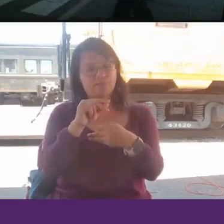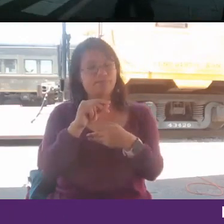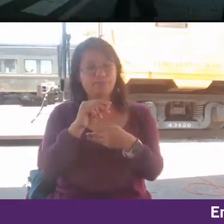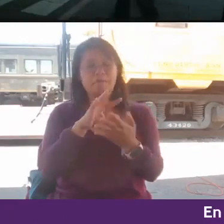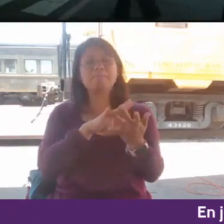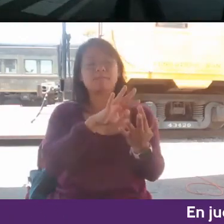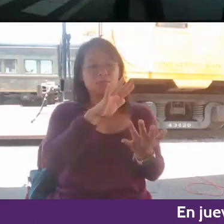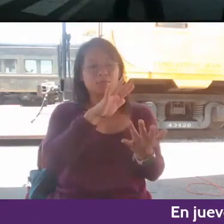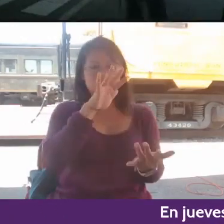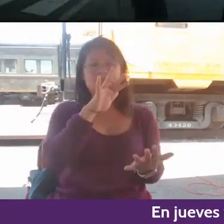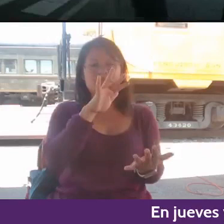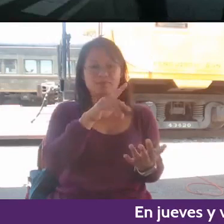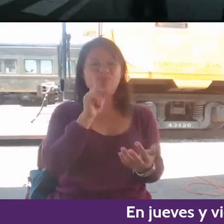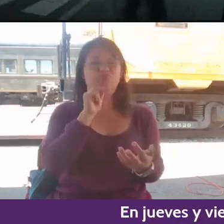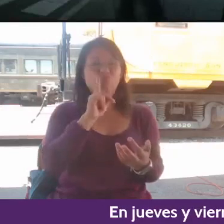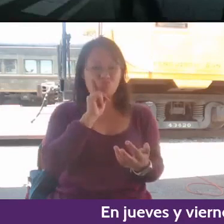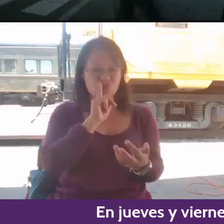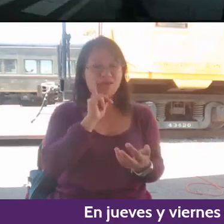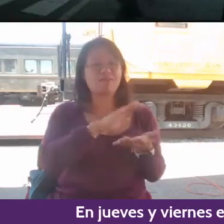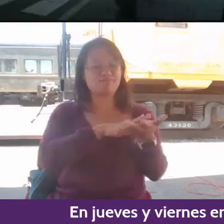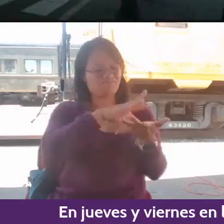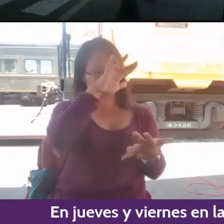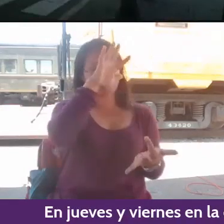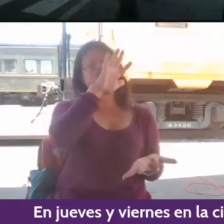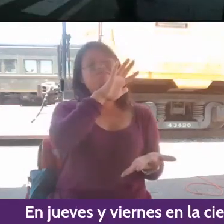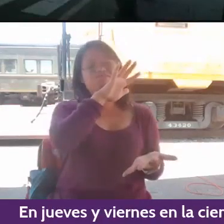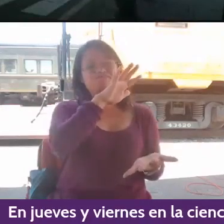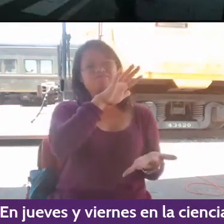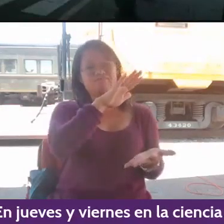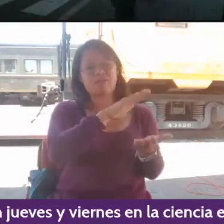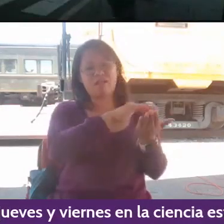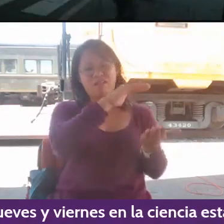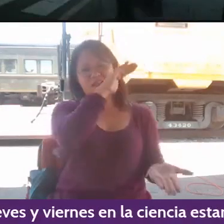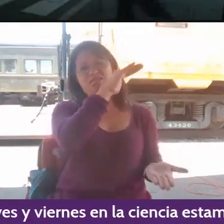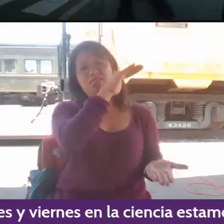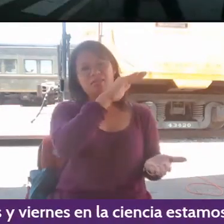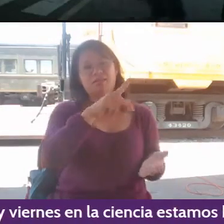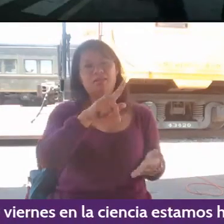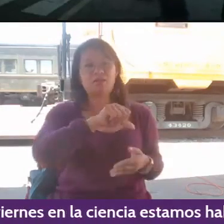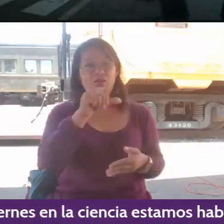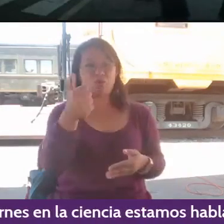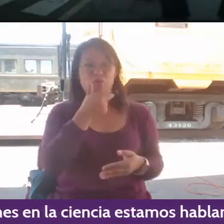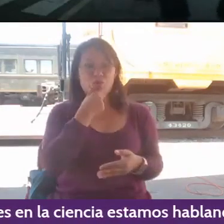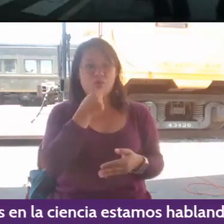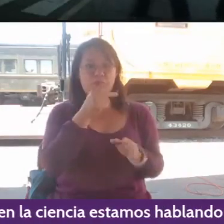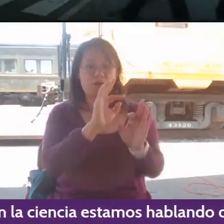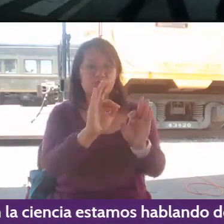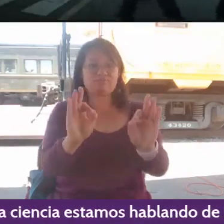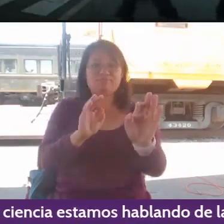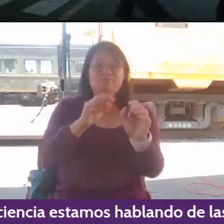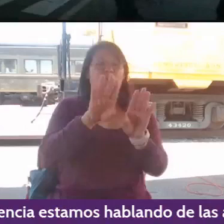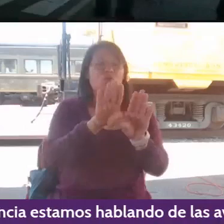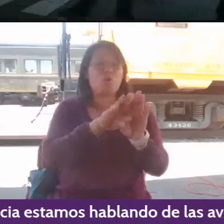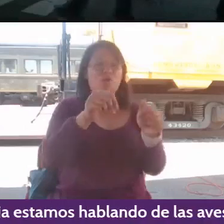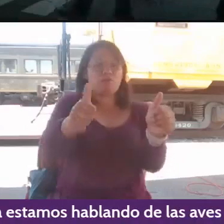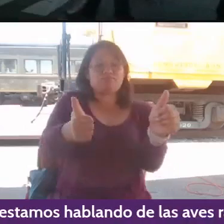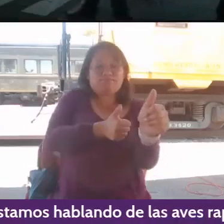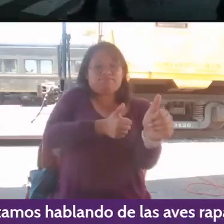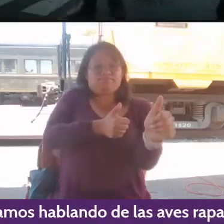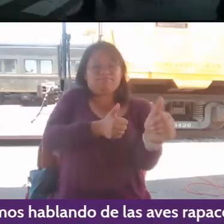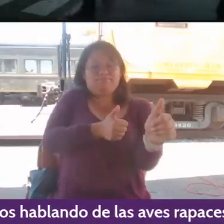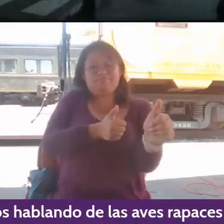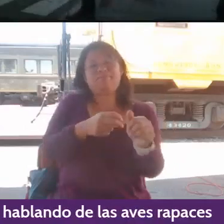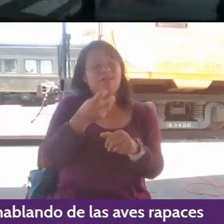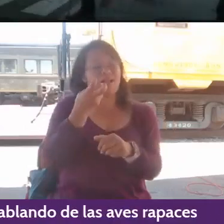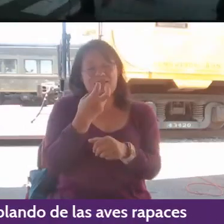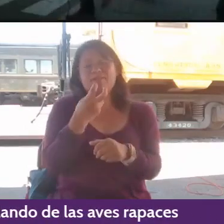feroces, las que van a defender el nido. Aquí, dale, yo entro. Y el macho muchas veces es el que se pone atrás de la hembra defendiendo, mi amor. Y sí, así pasa cuando se pelean